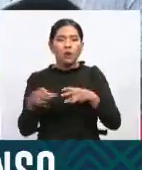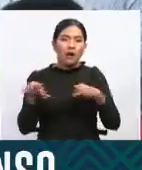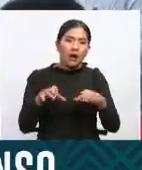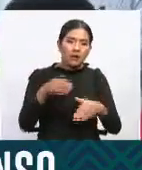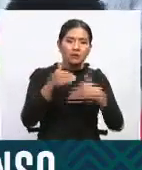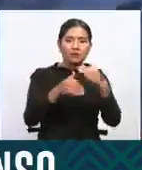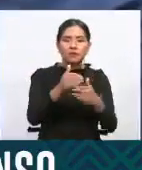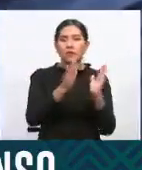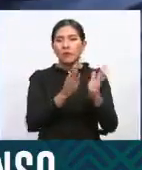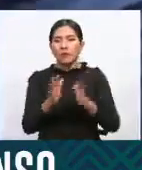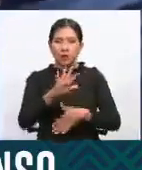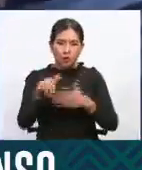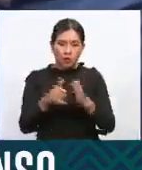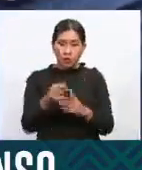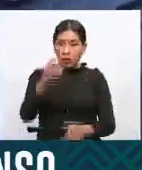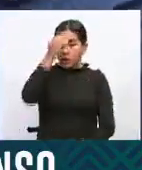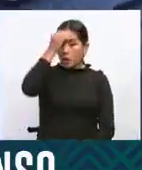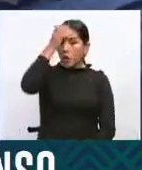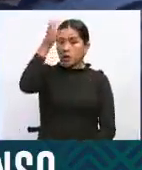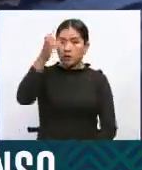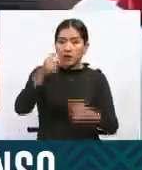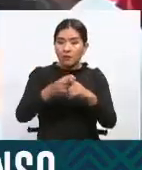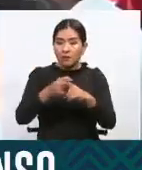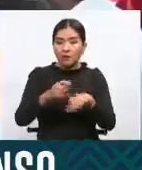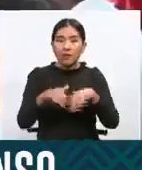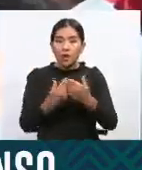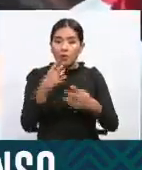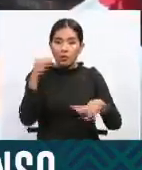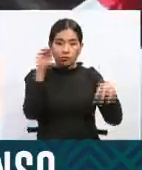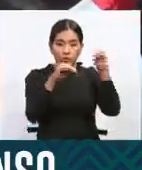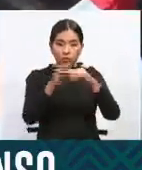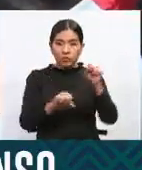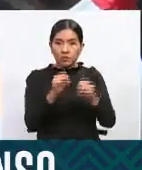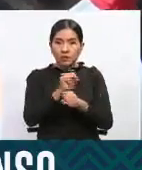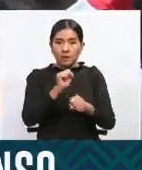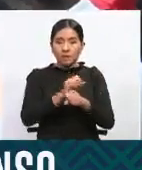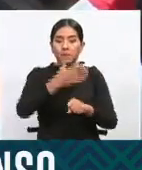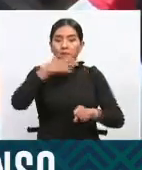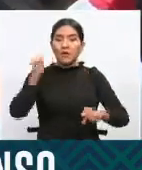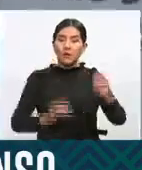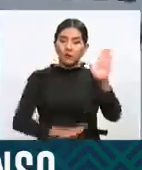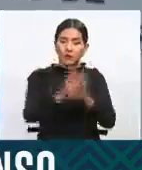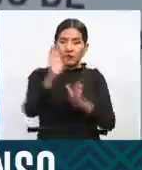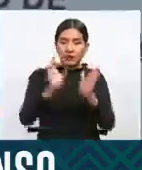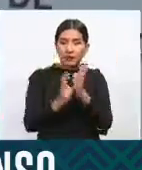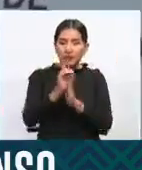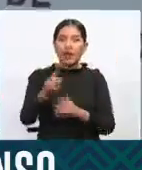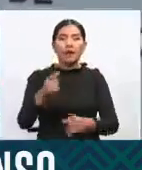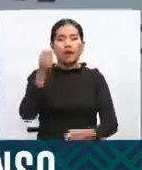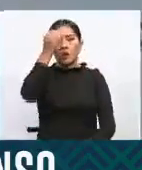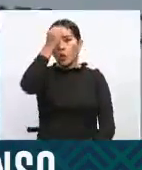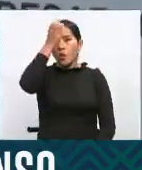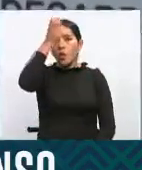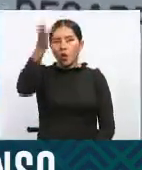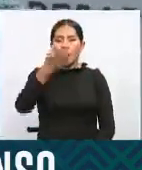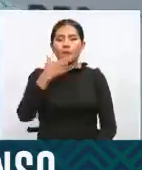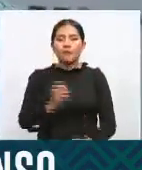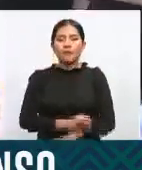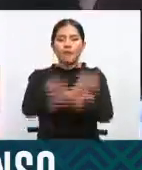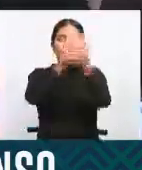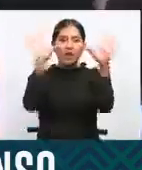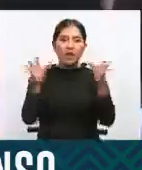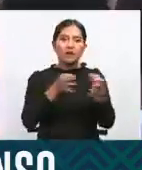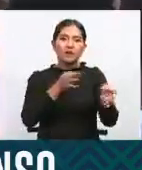de conocimiento técnico y en el tecnicismo del censo es donde están el conocimiento esclarecido de lo que significa cada una de